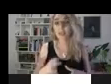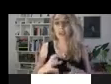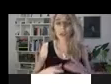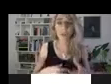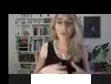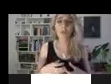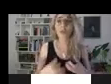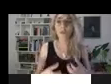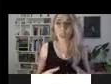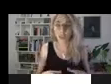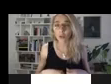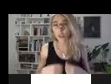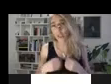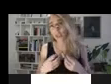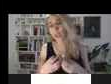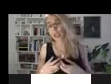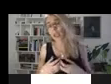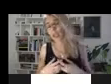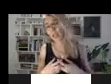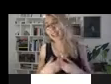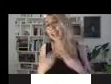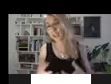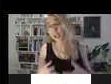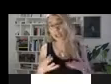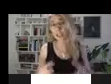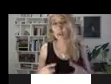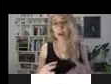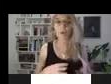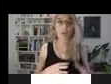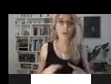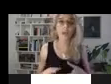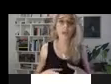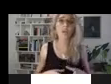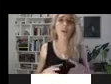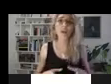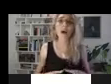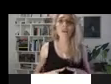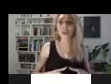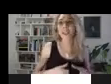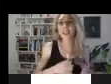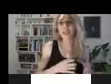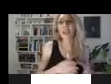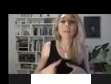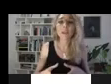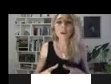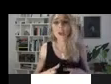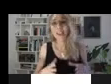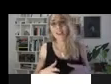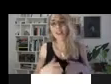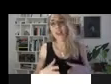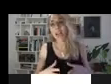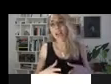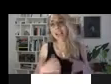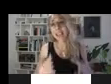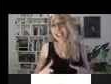generan todos estos movimientos, estas relaciones que se van configurando? Bueno, pues ni más ni menos